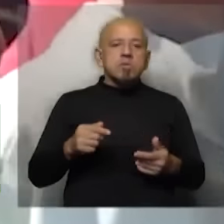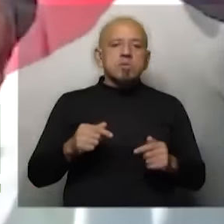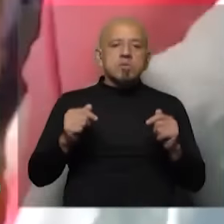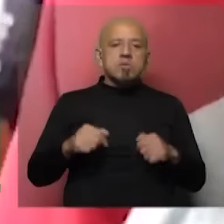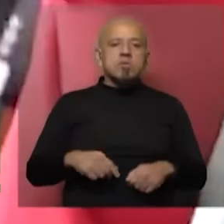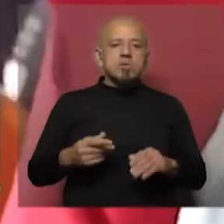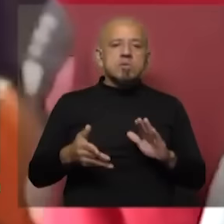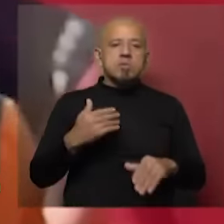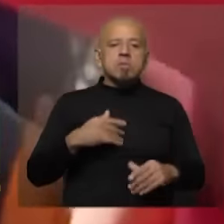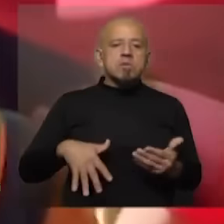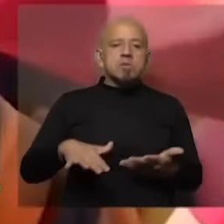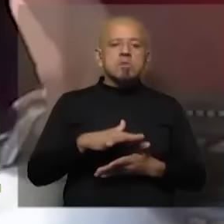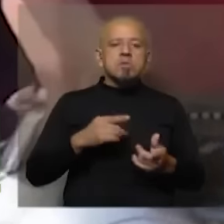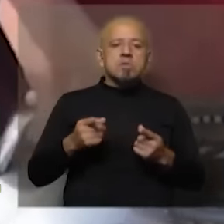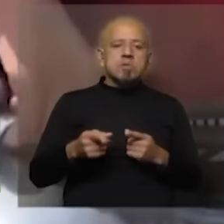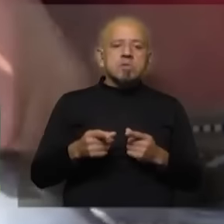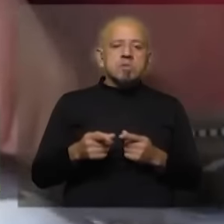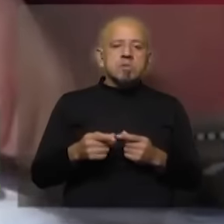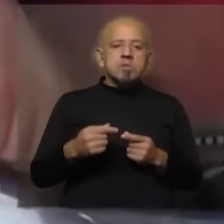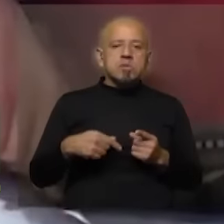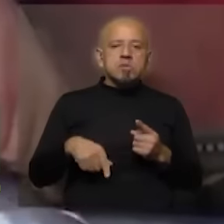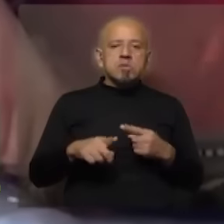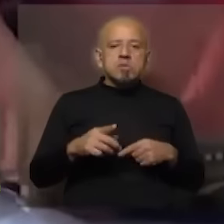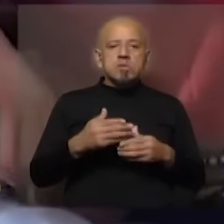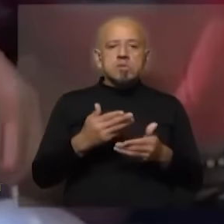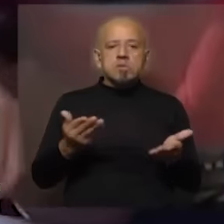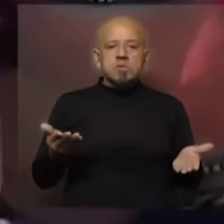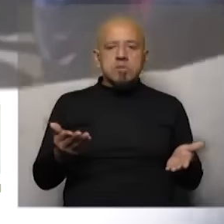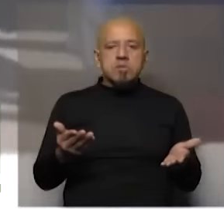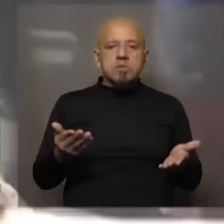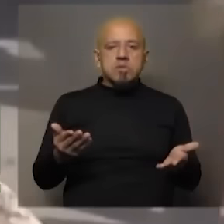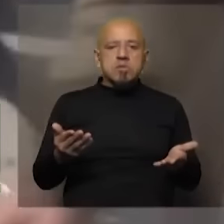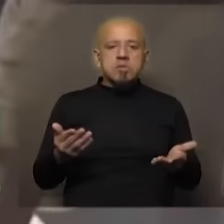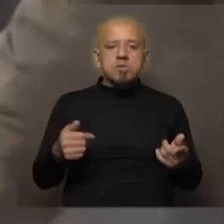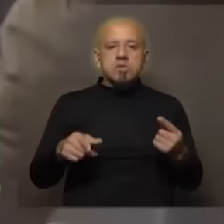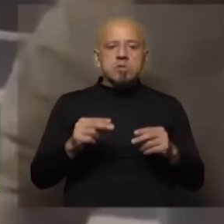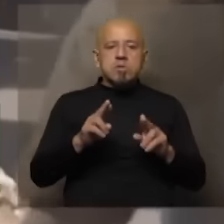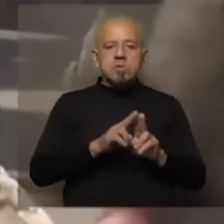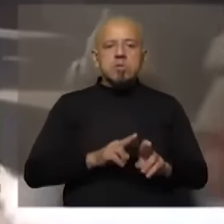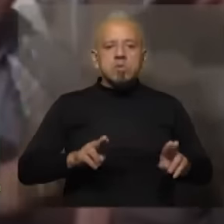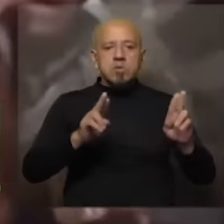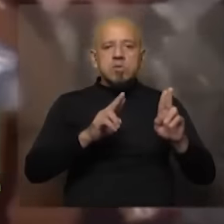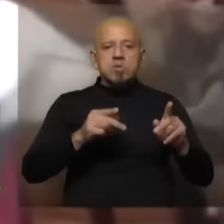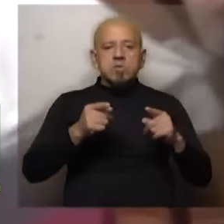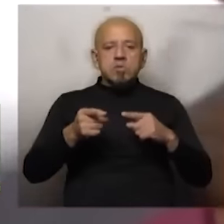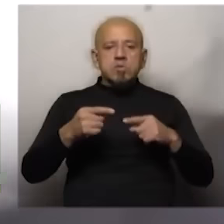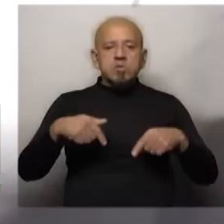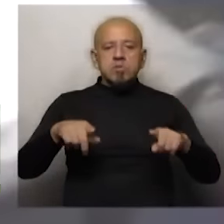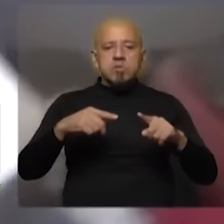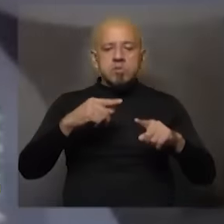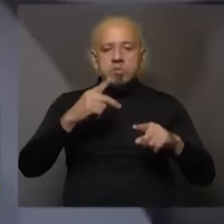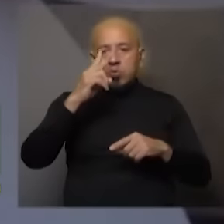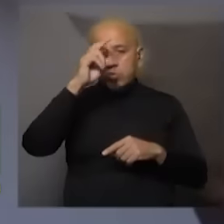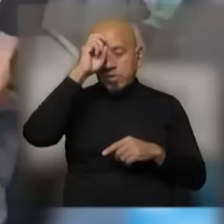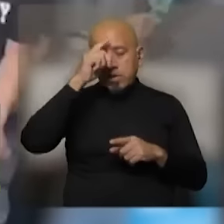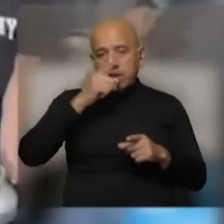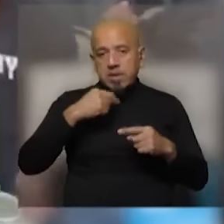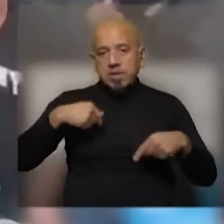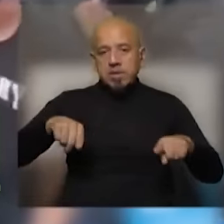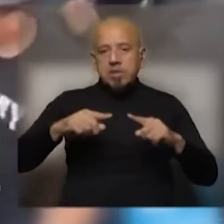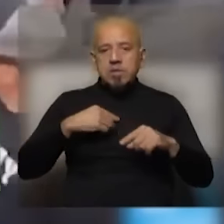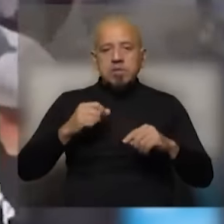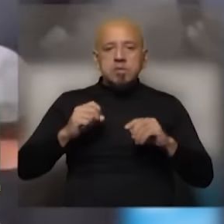peor situación de seguridad alimentaria para los gazatíes había sido advertida por la ONU y los hospitales en el territorio palestino, e incluso el